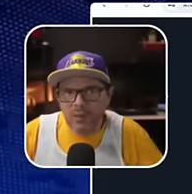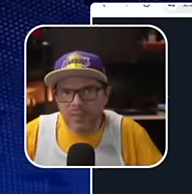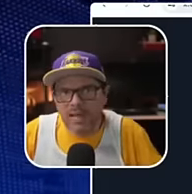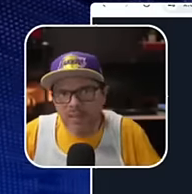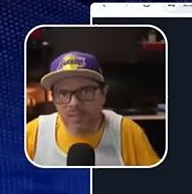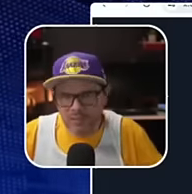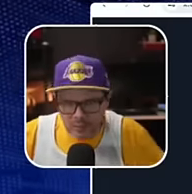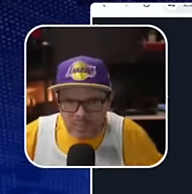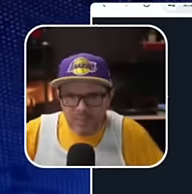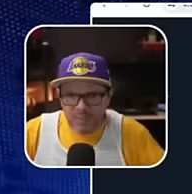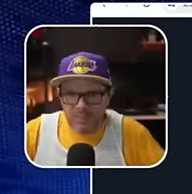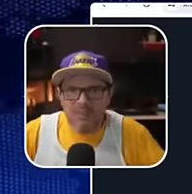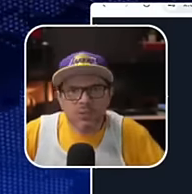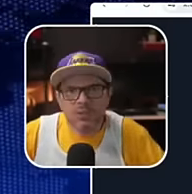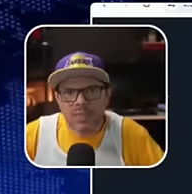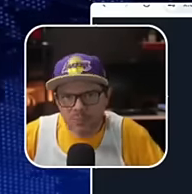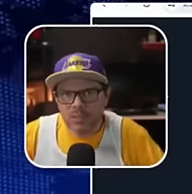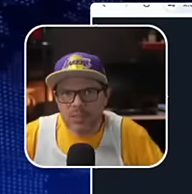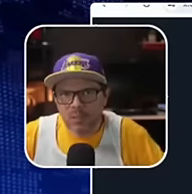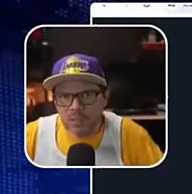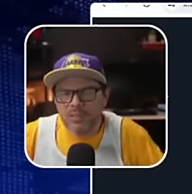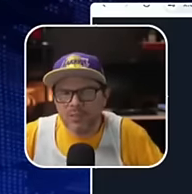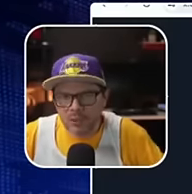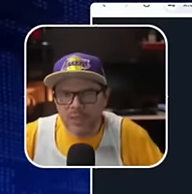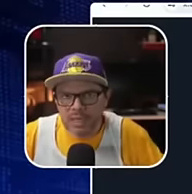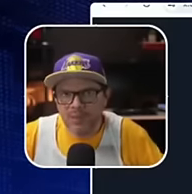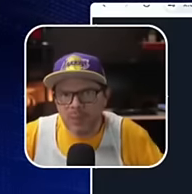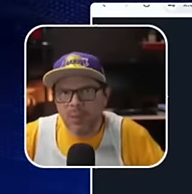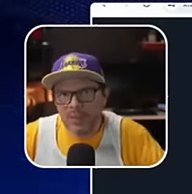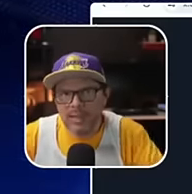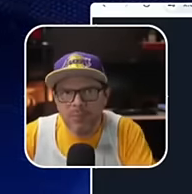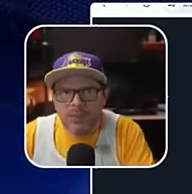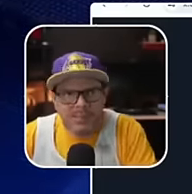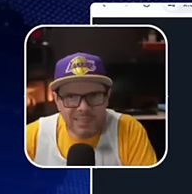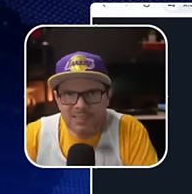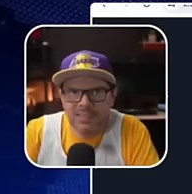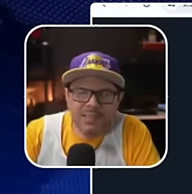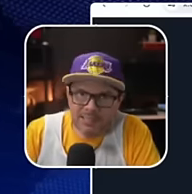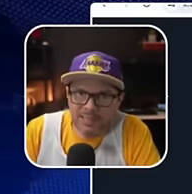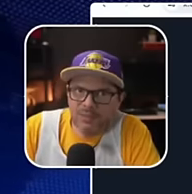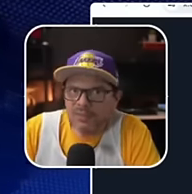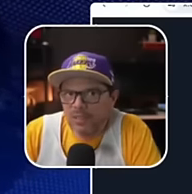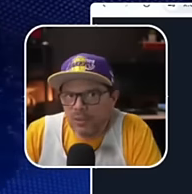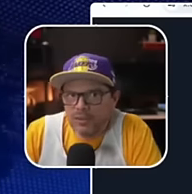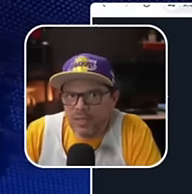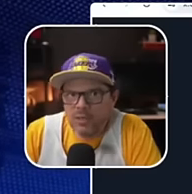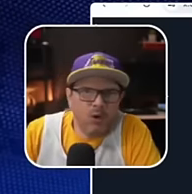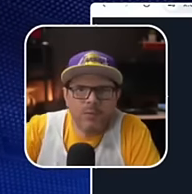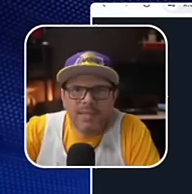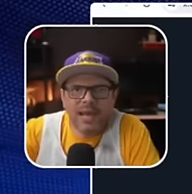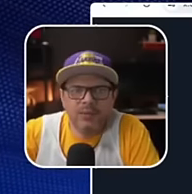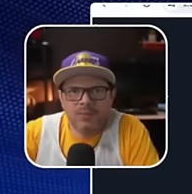cuales fueron obligados estos que sí son hermanos salvadoreños que que conforman la diáspora que están que salieron del territorio